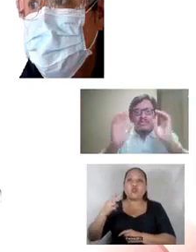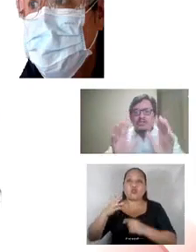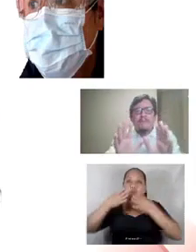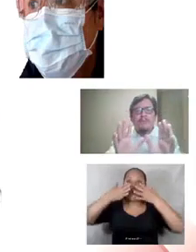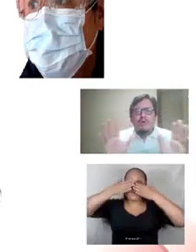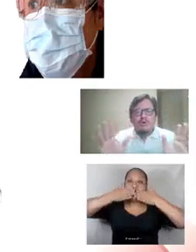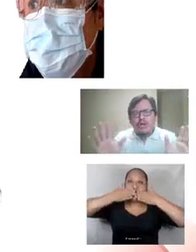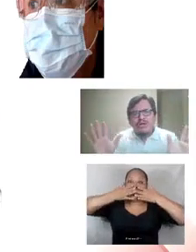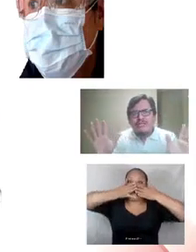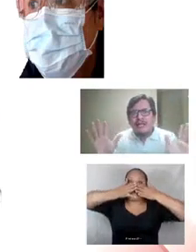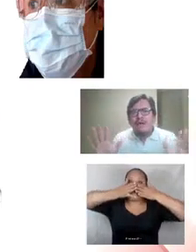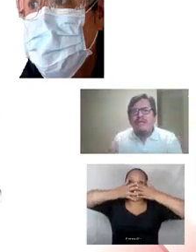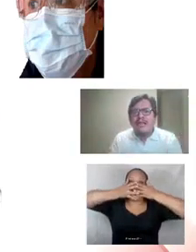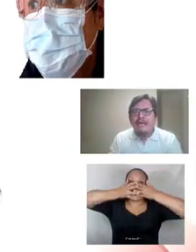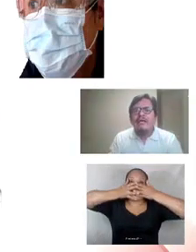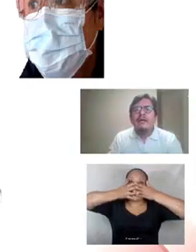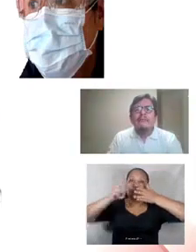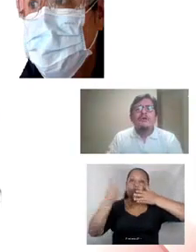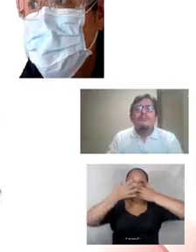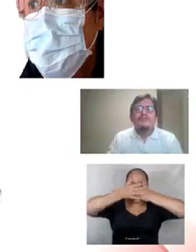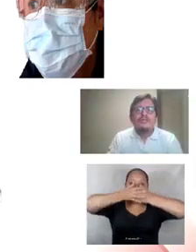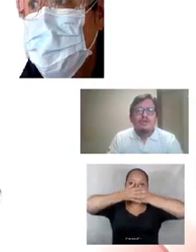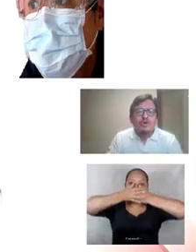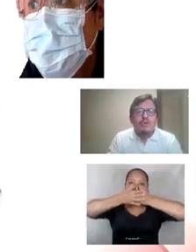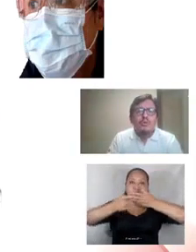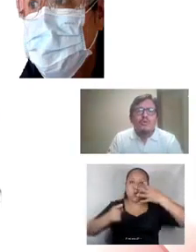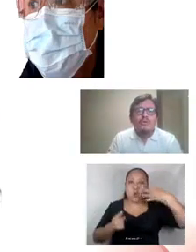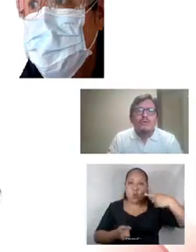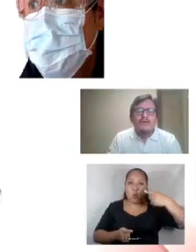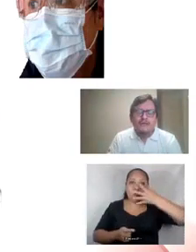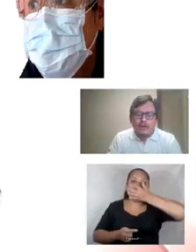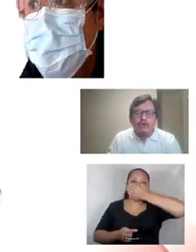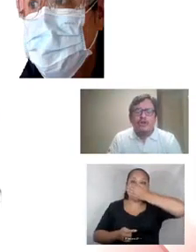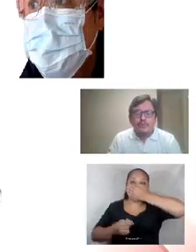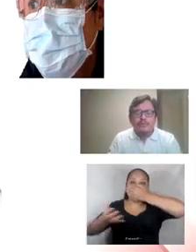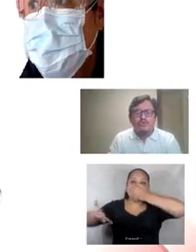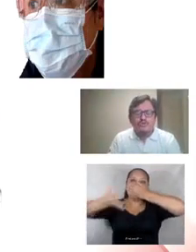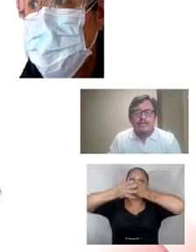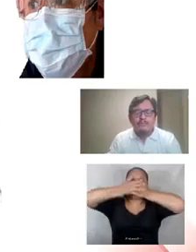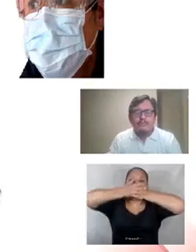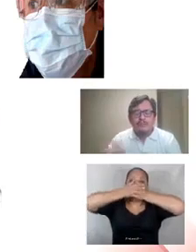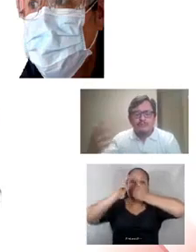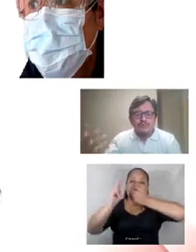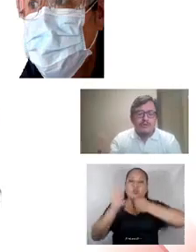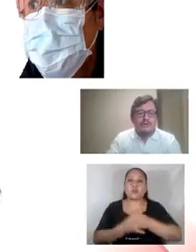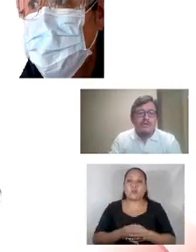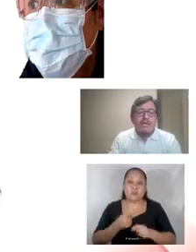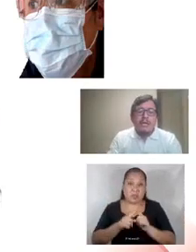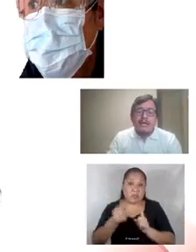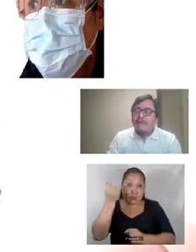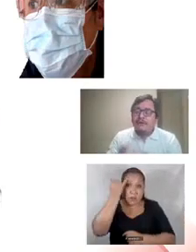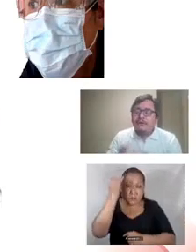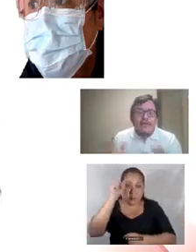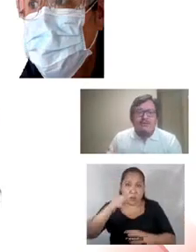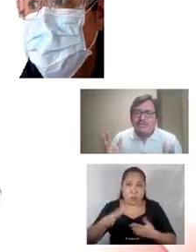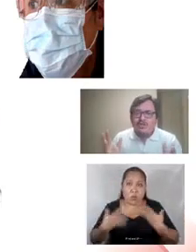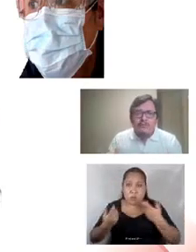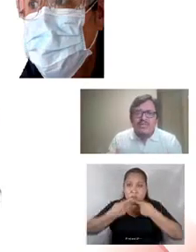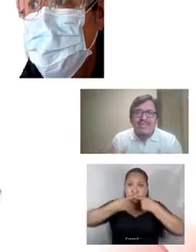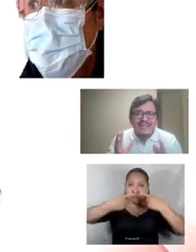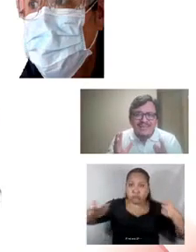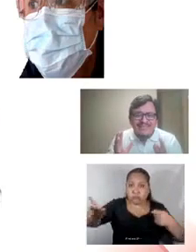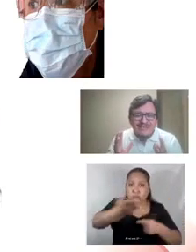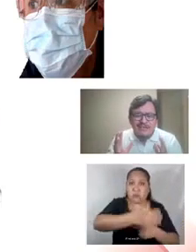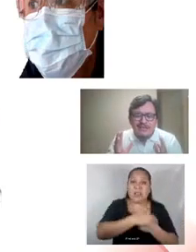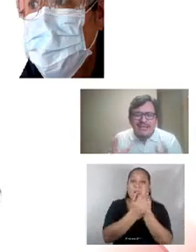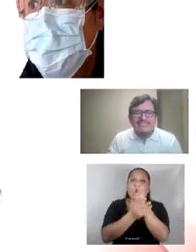idea es protegernos. Eso tampoco creo que salga en una ley, pero por sentido común creo que lo podemos usar y podemos difundirlo. El lavado de